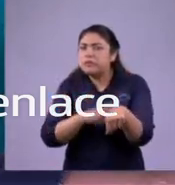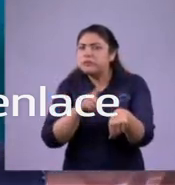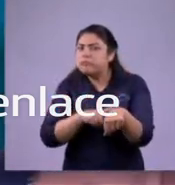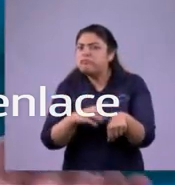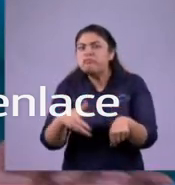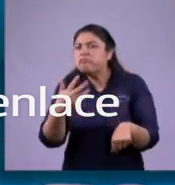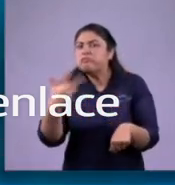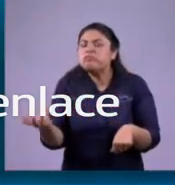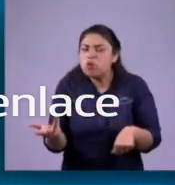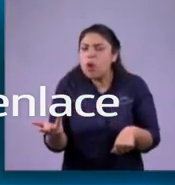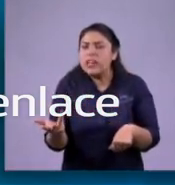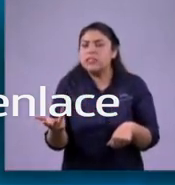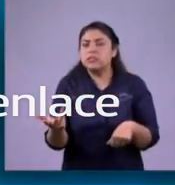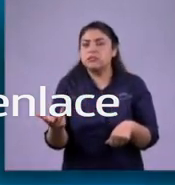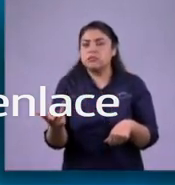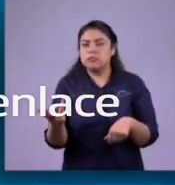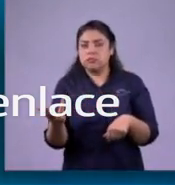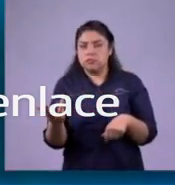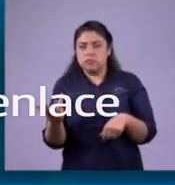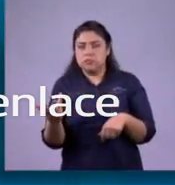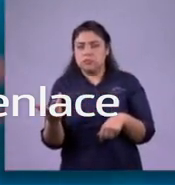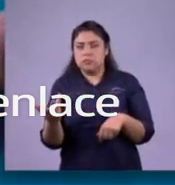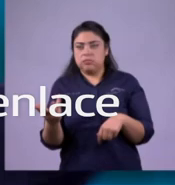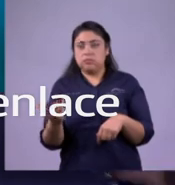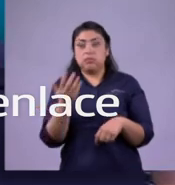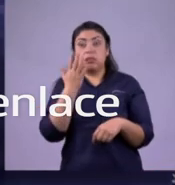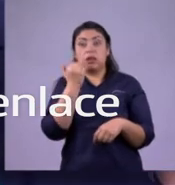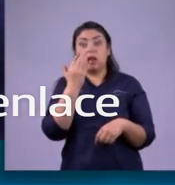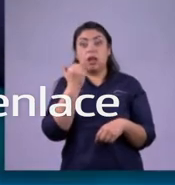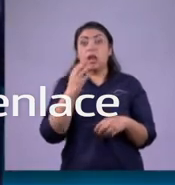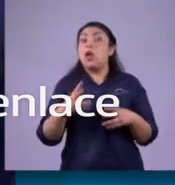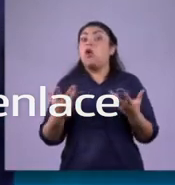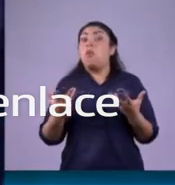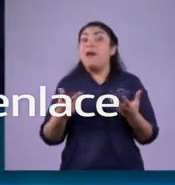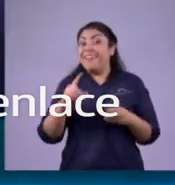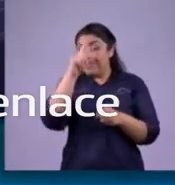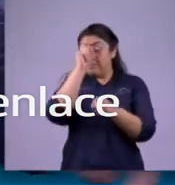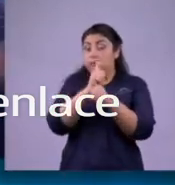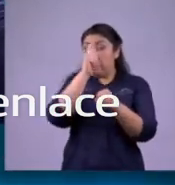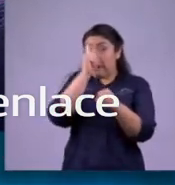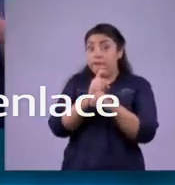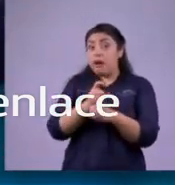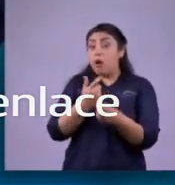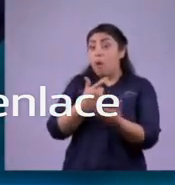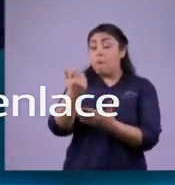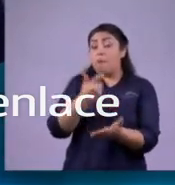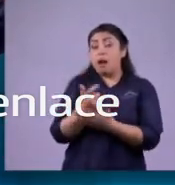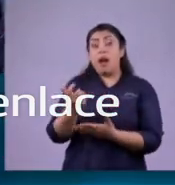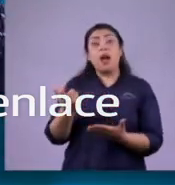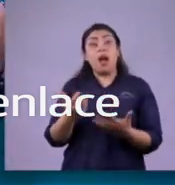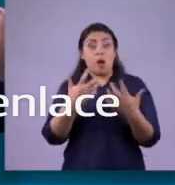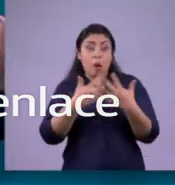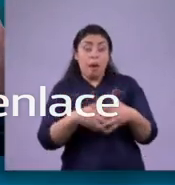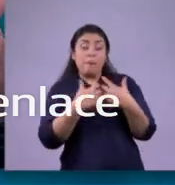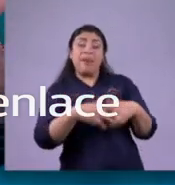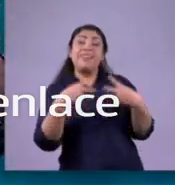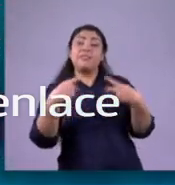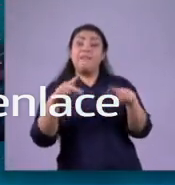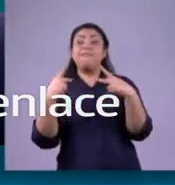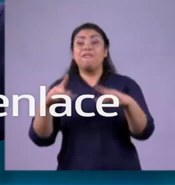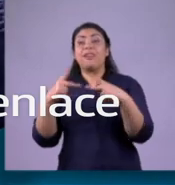cuál es qué comer qué vestir trabajo paga salario empresa ventas